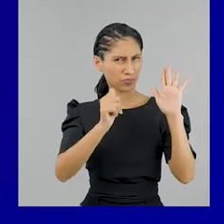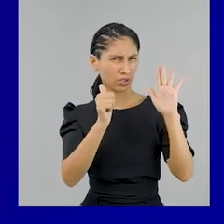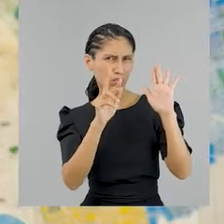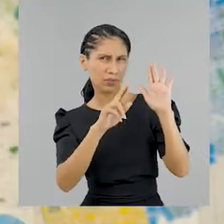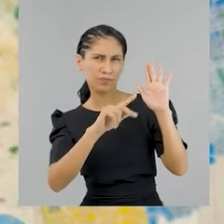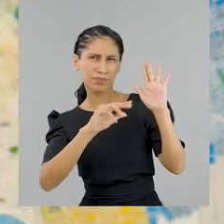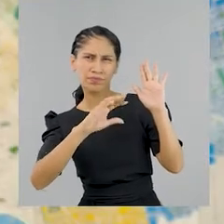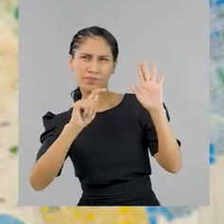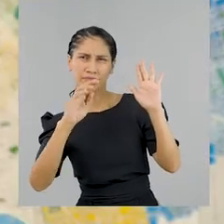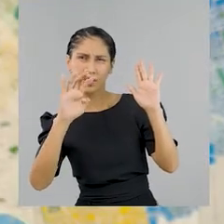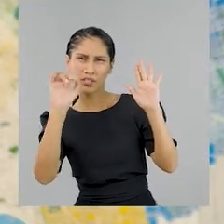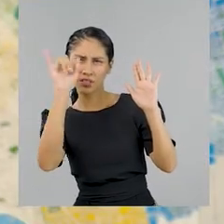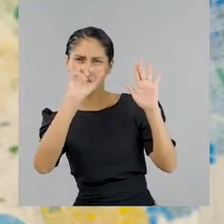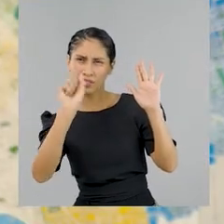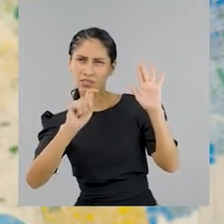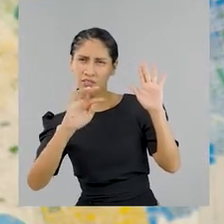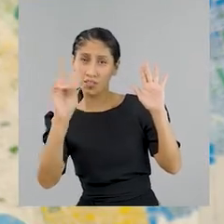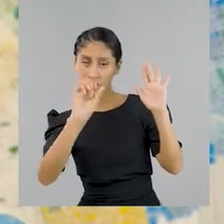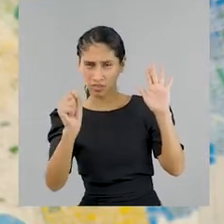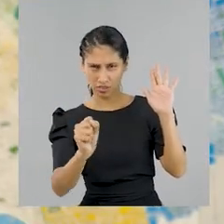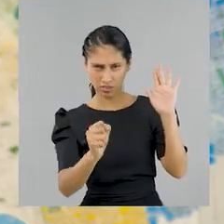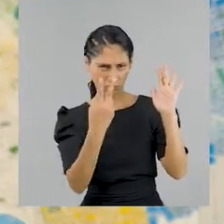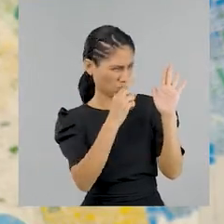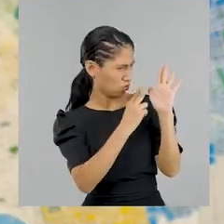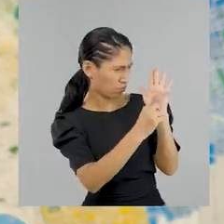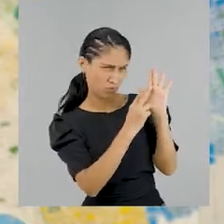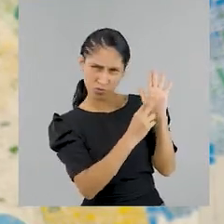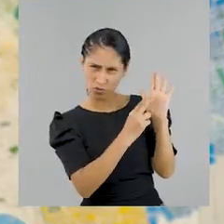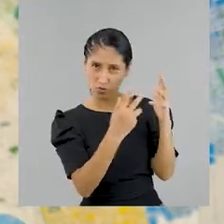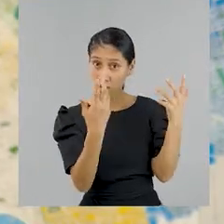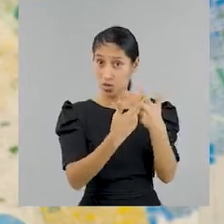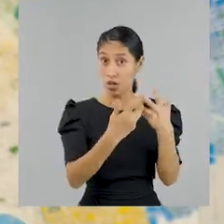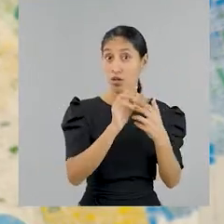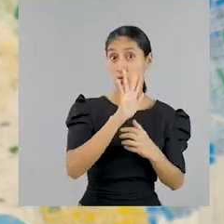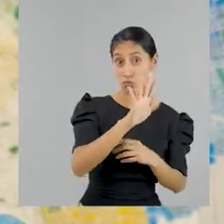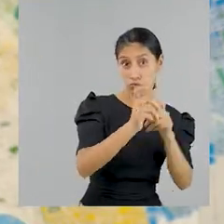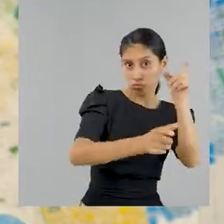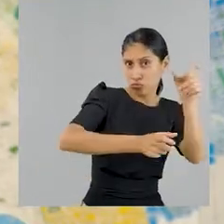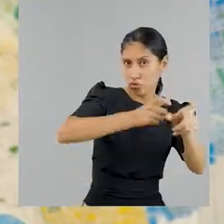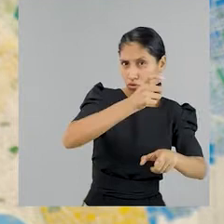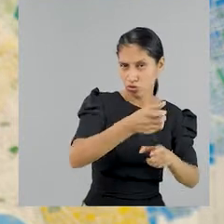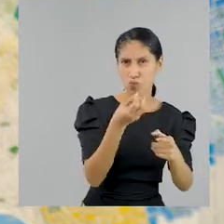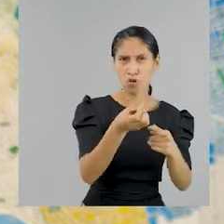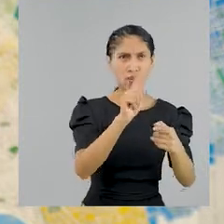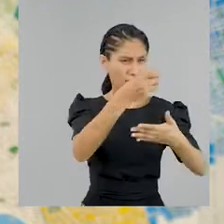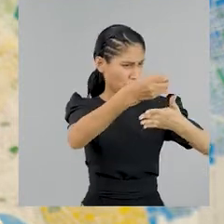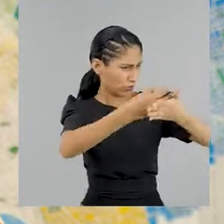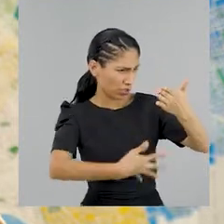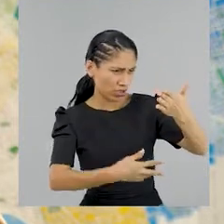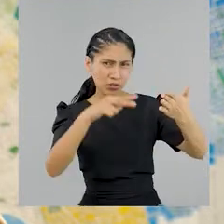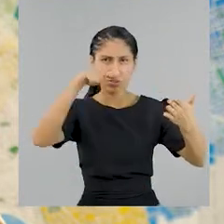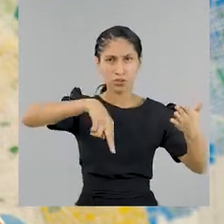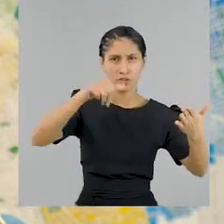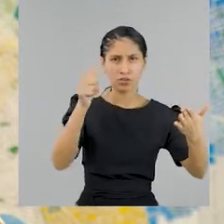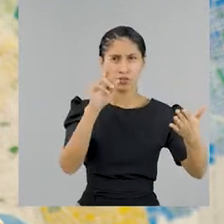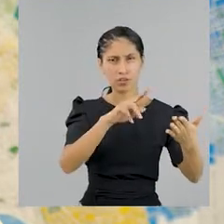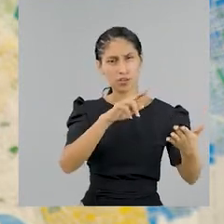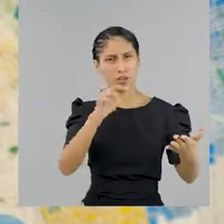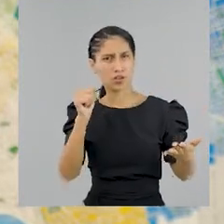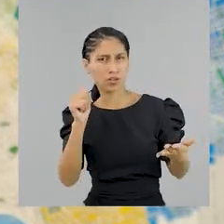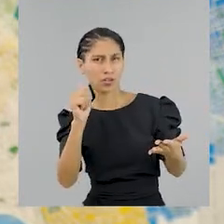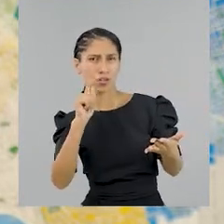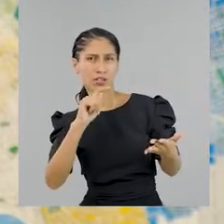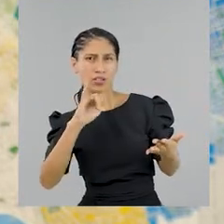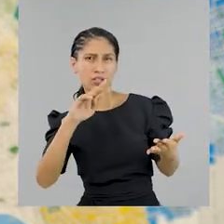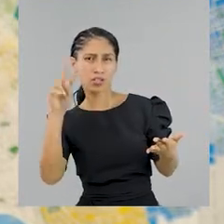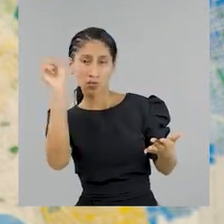narrativos. Como podemos ver, están situadas en el contenido del texto y sus personajes. Porque en los textos narrativos podemos